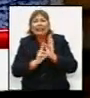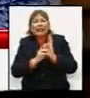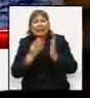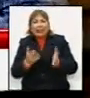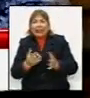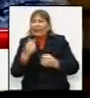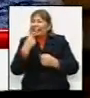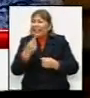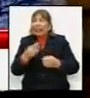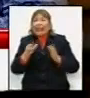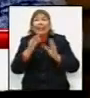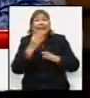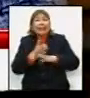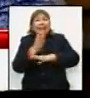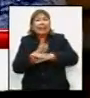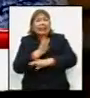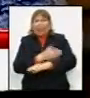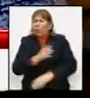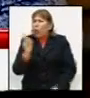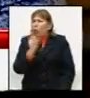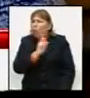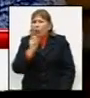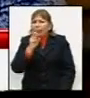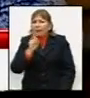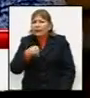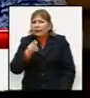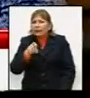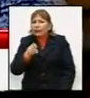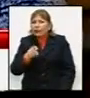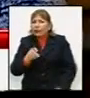en las leyes de desarrollo. No es necesario elevarlo a